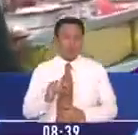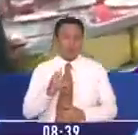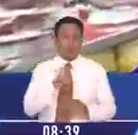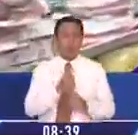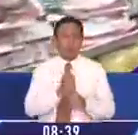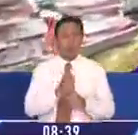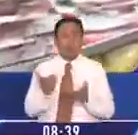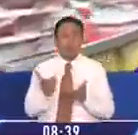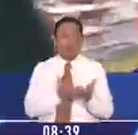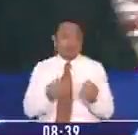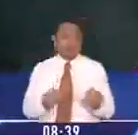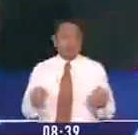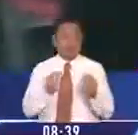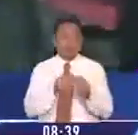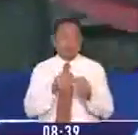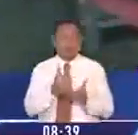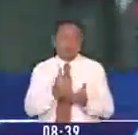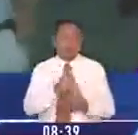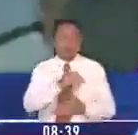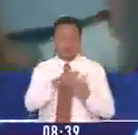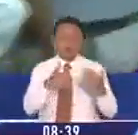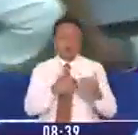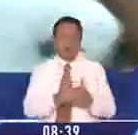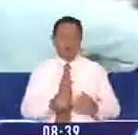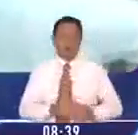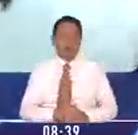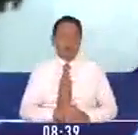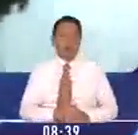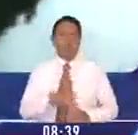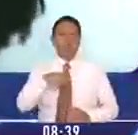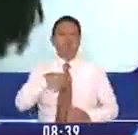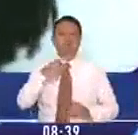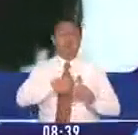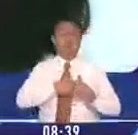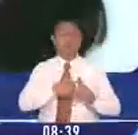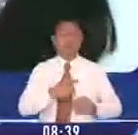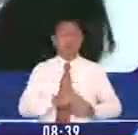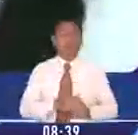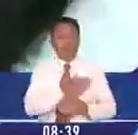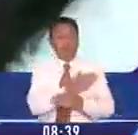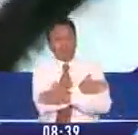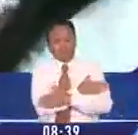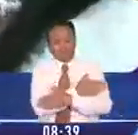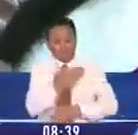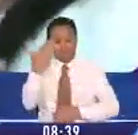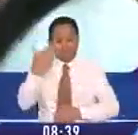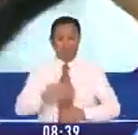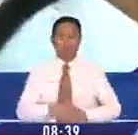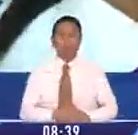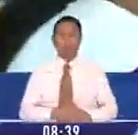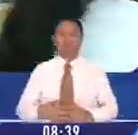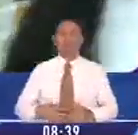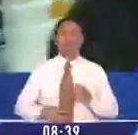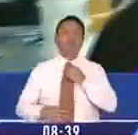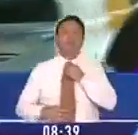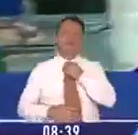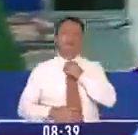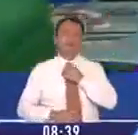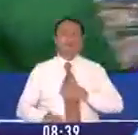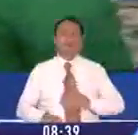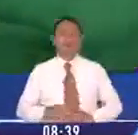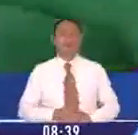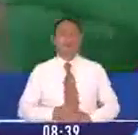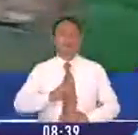muchos servicios en beneficio de todos los comerciantes del mercado del turismo. Muchas felicitaciones al señor alcalde. Gracias. Y es que